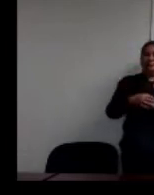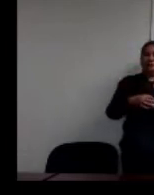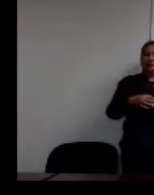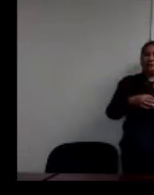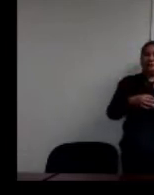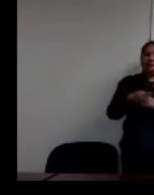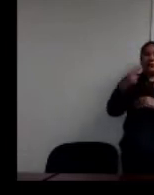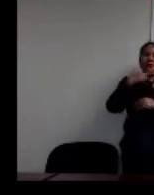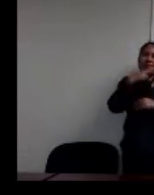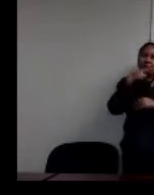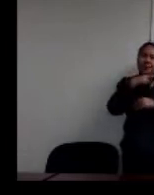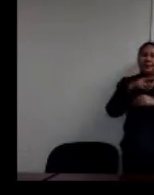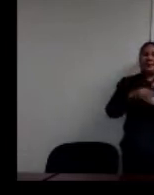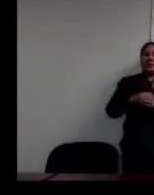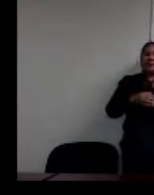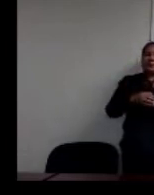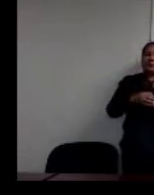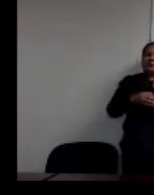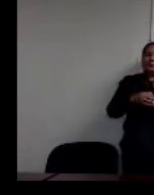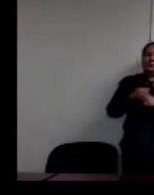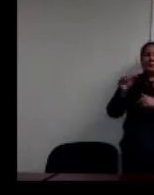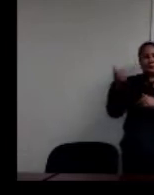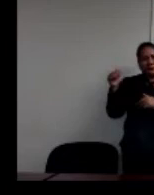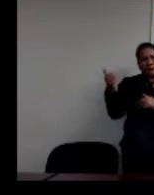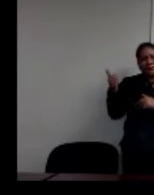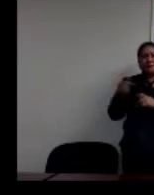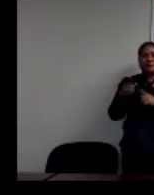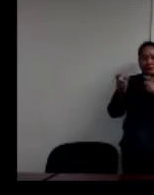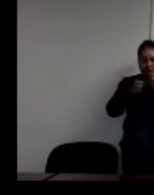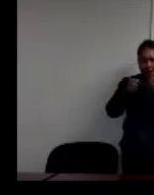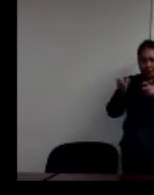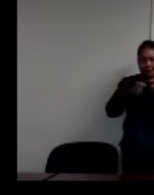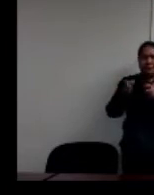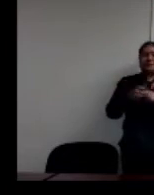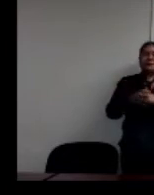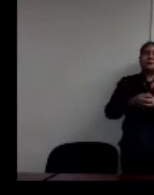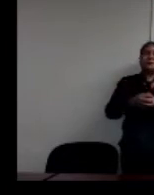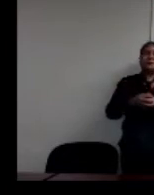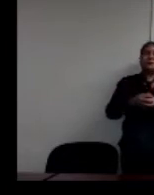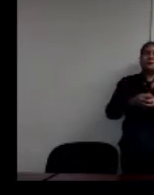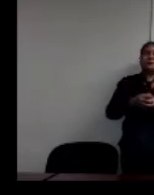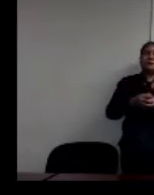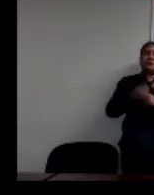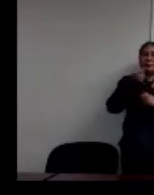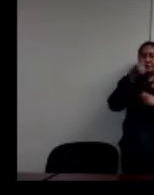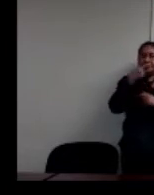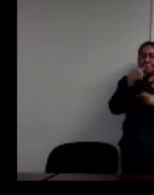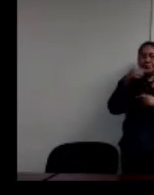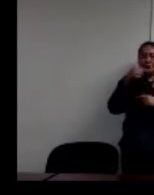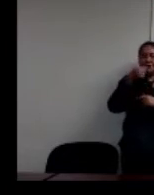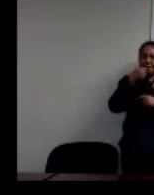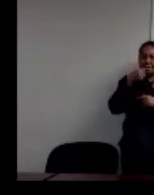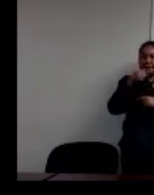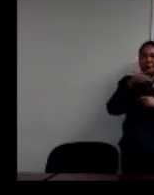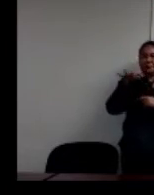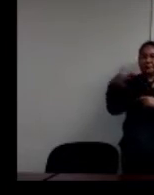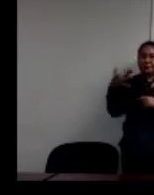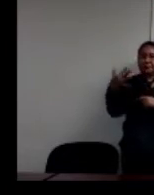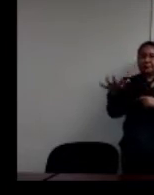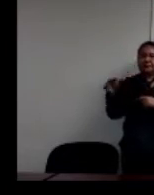efecto rápido y inmediato. Y el efecto controlado es aquel metilfenidato que se lo doy ahorita, a los